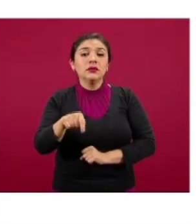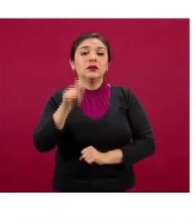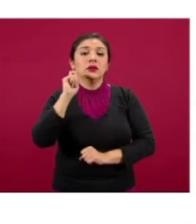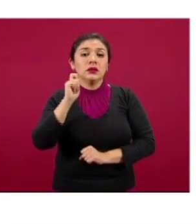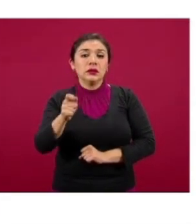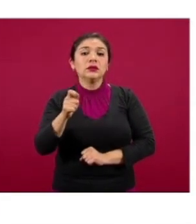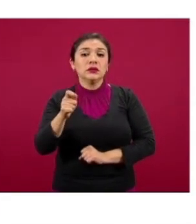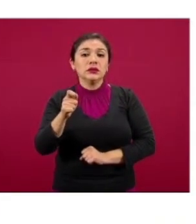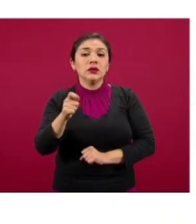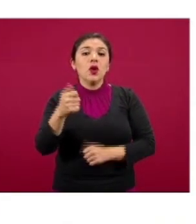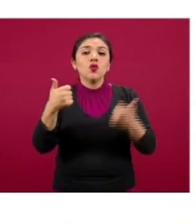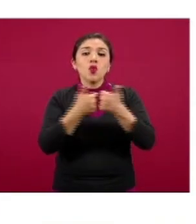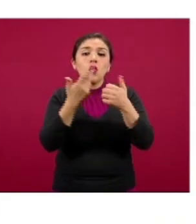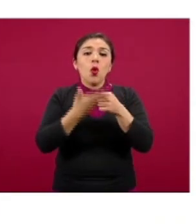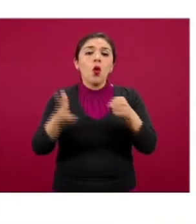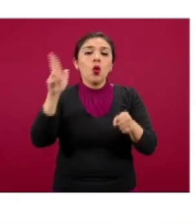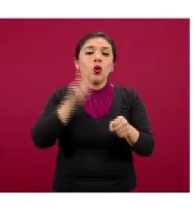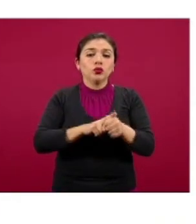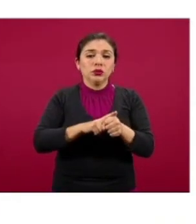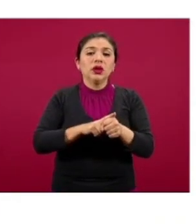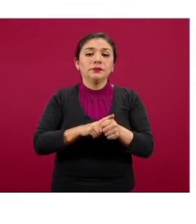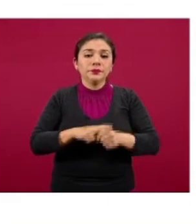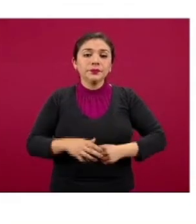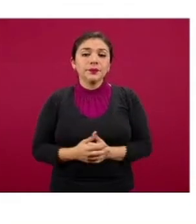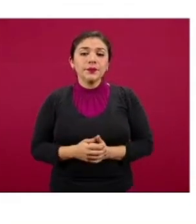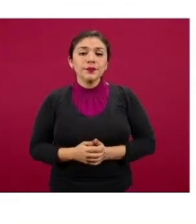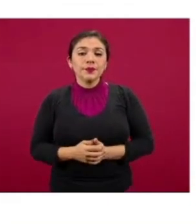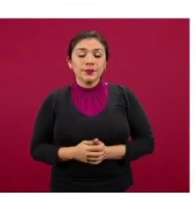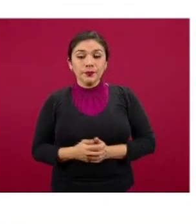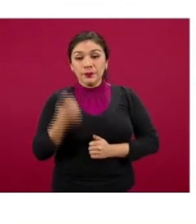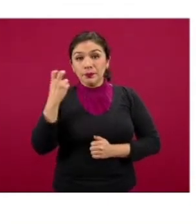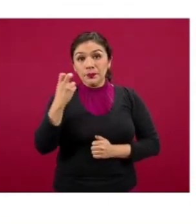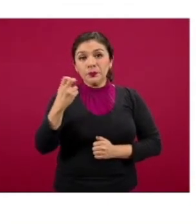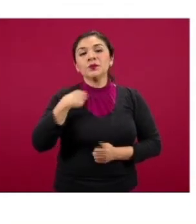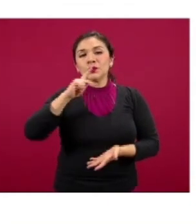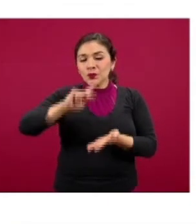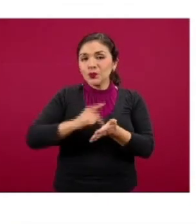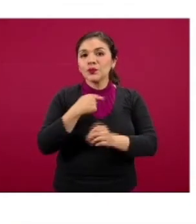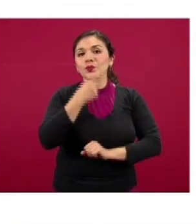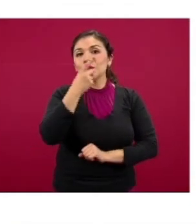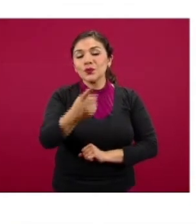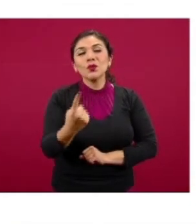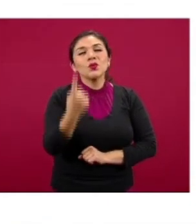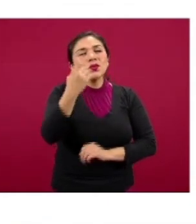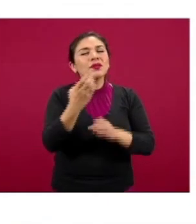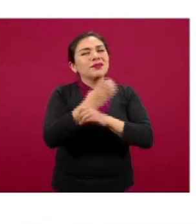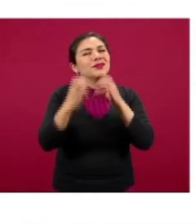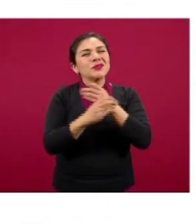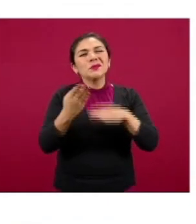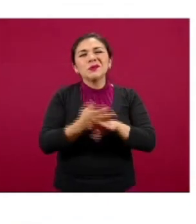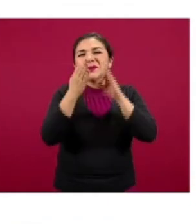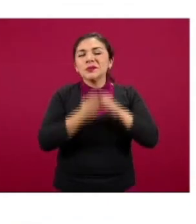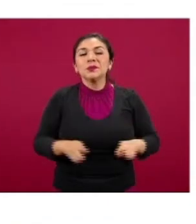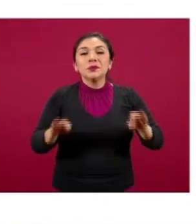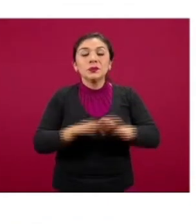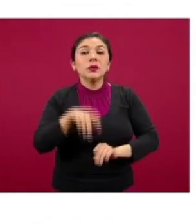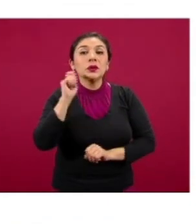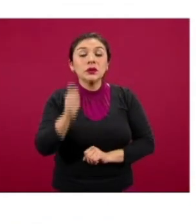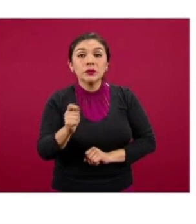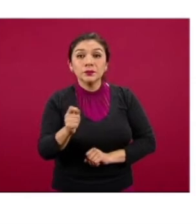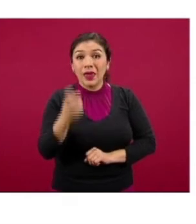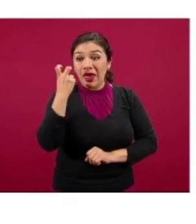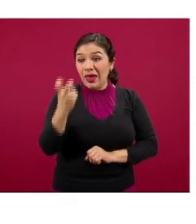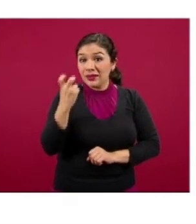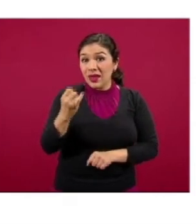están hospitalizadas, están ocupadas. Y aquí insistimos también en un elemento importante.